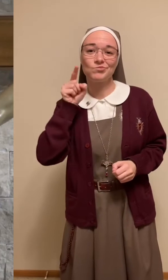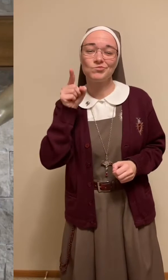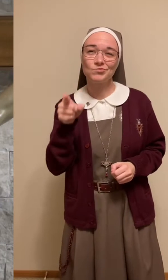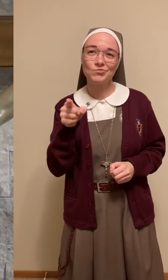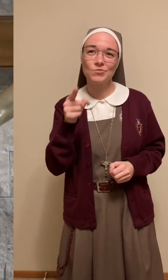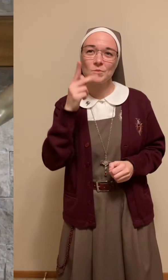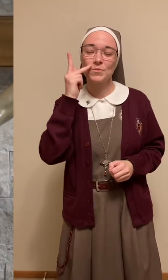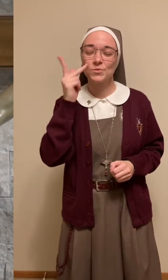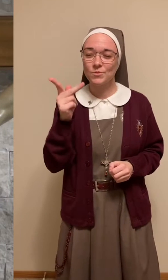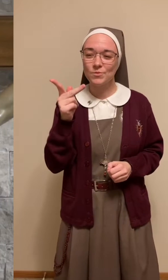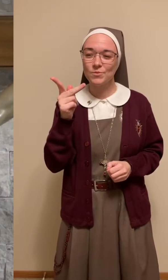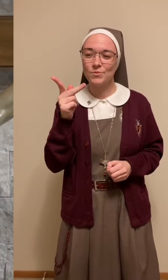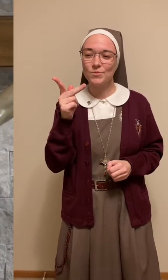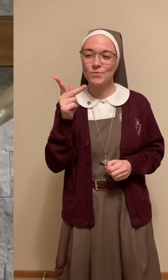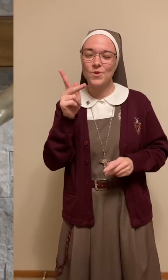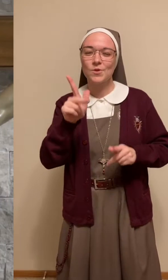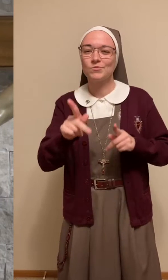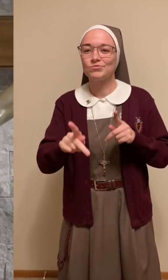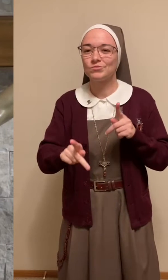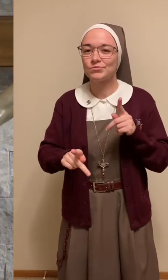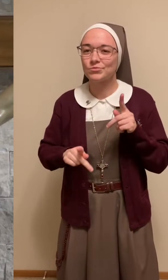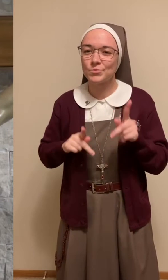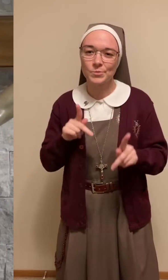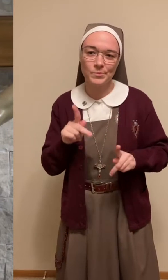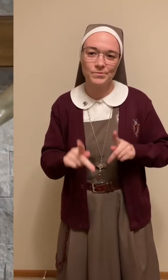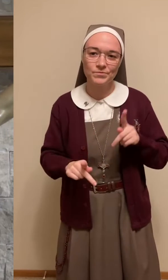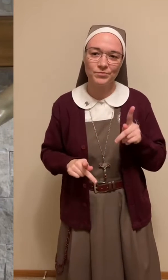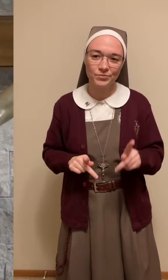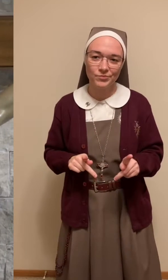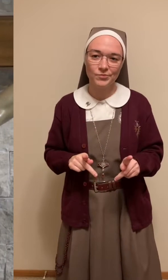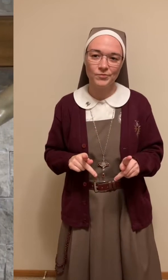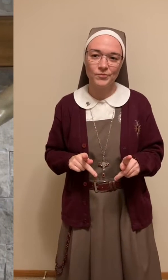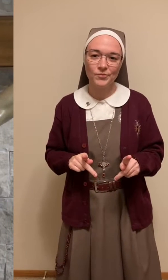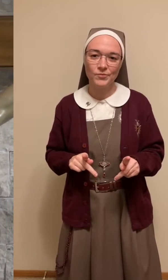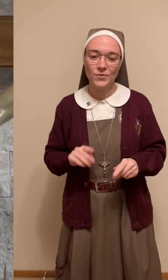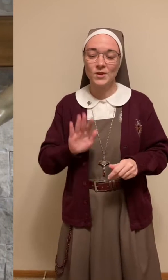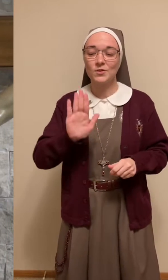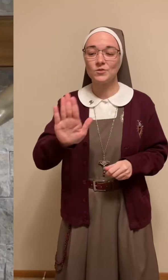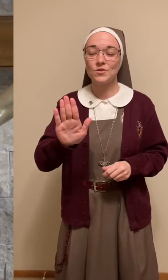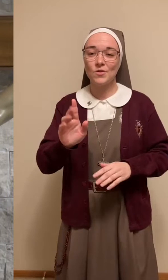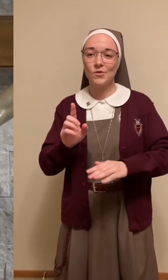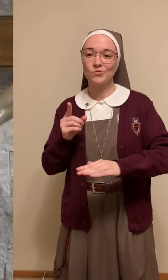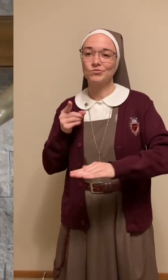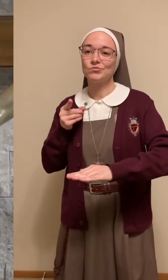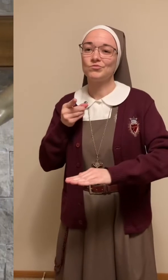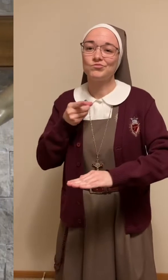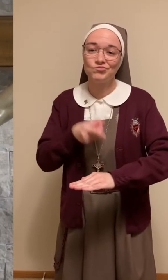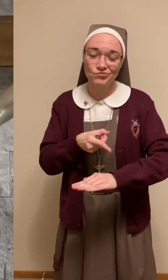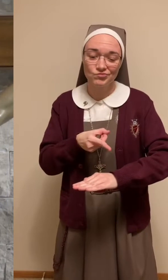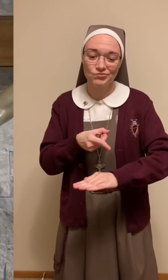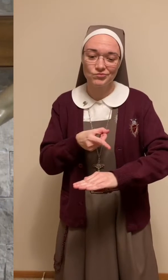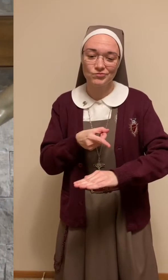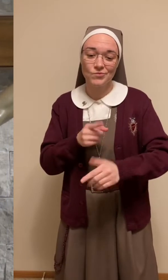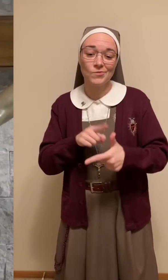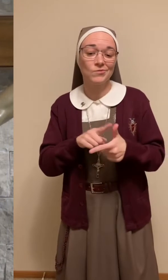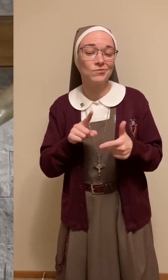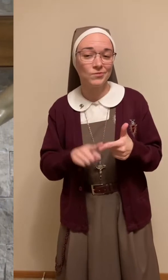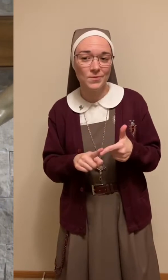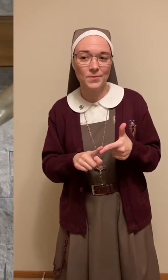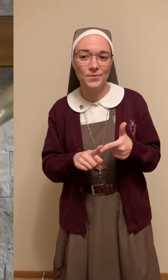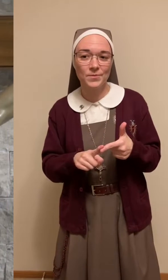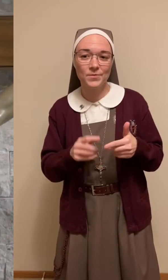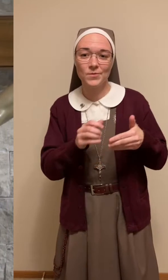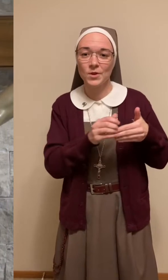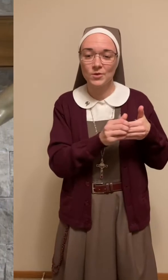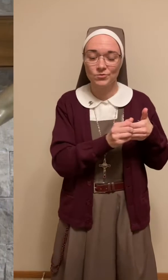porque tú veías a cada ser humano en su realidad